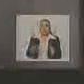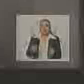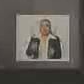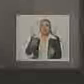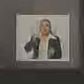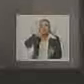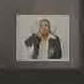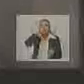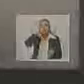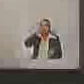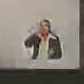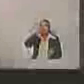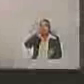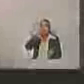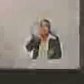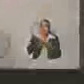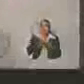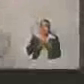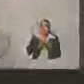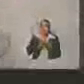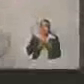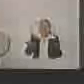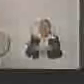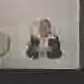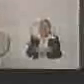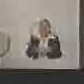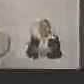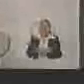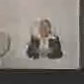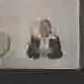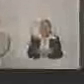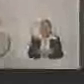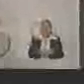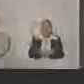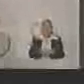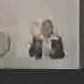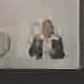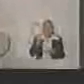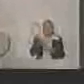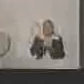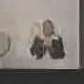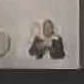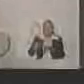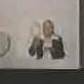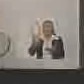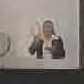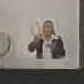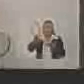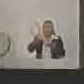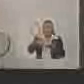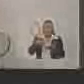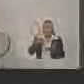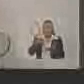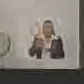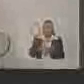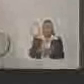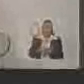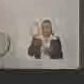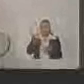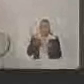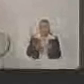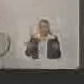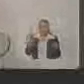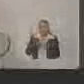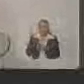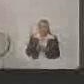Humanista. Adelante. Gracias. La transparencia y rendición de cuentas es un punto muy importante. Hay que